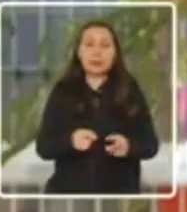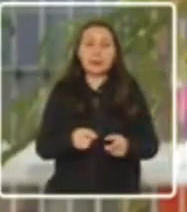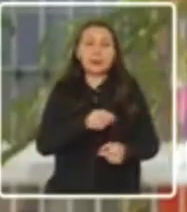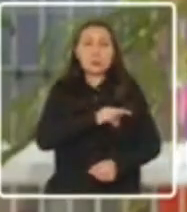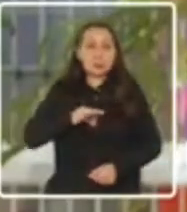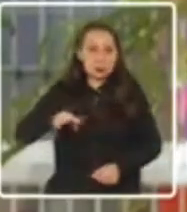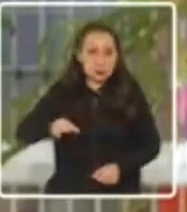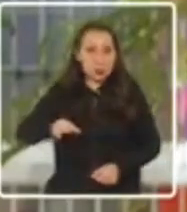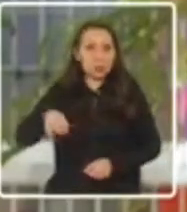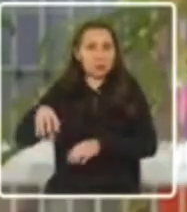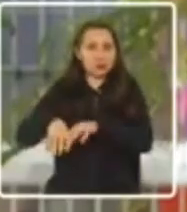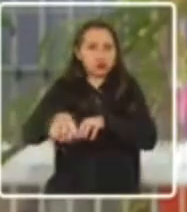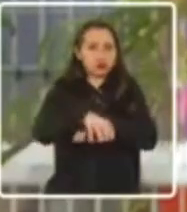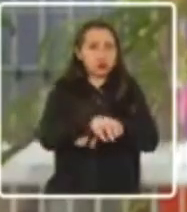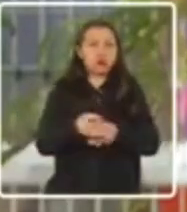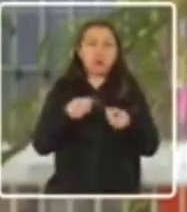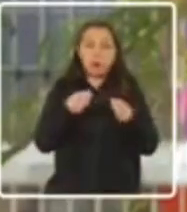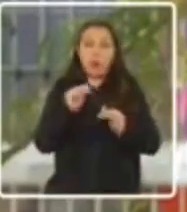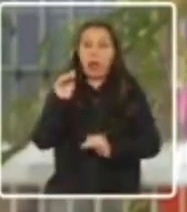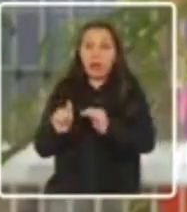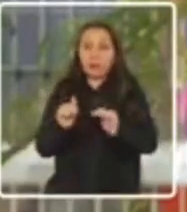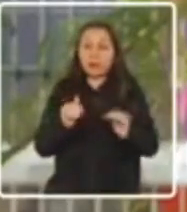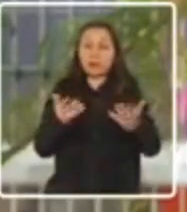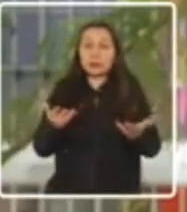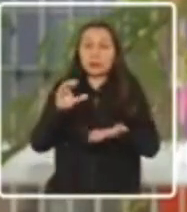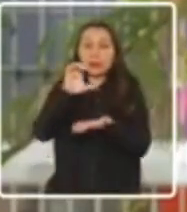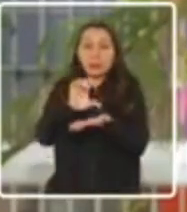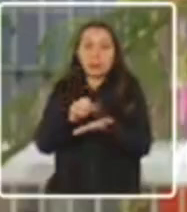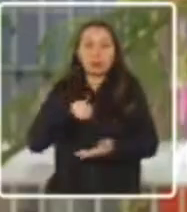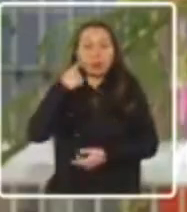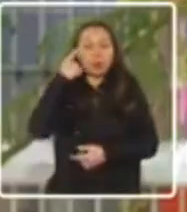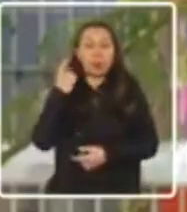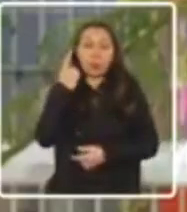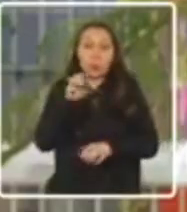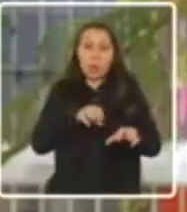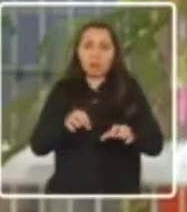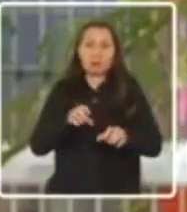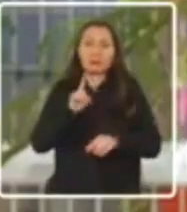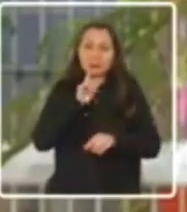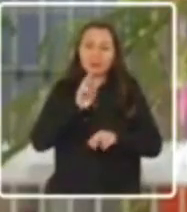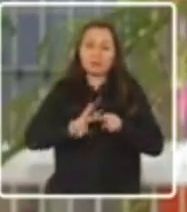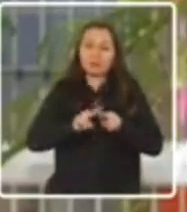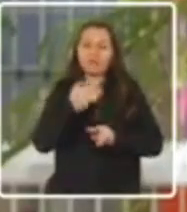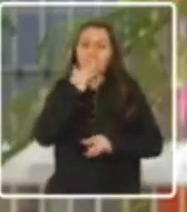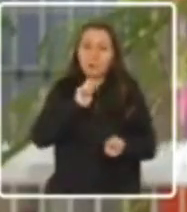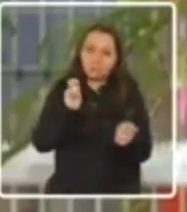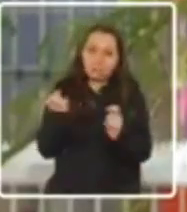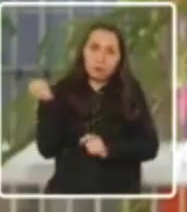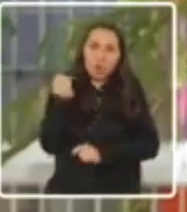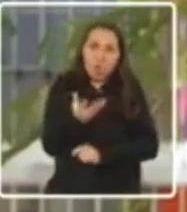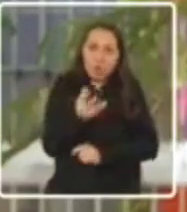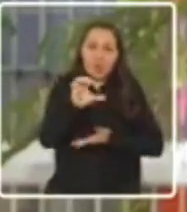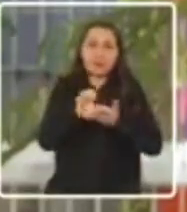diferentes ministerios, diferentes áreas. Hay veces en que el Estado, y yo creo que es una de las cosas que tenemos que mejorar en la modernización del